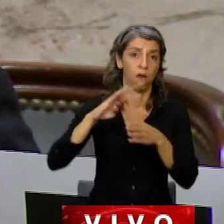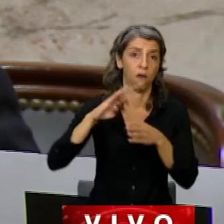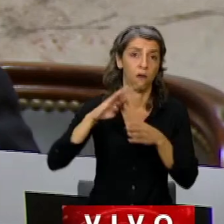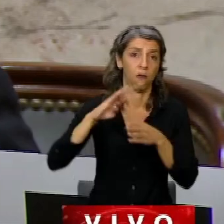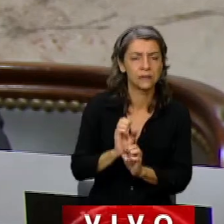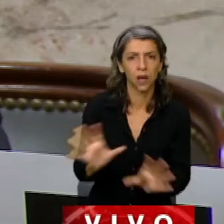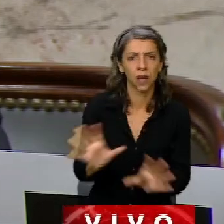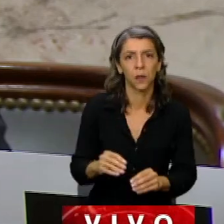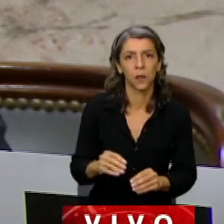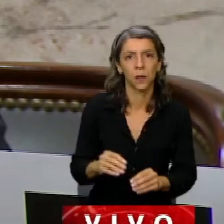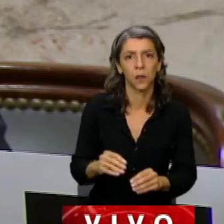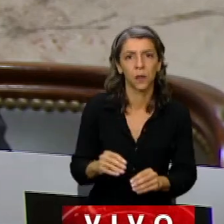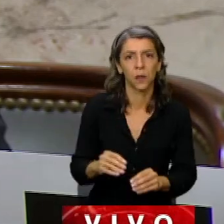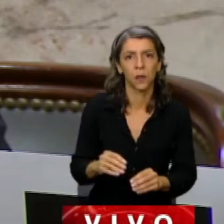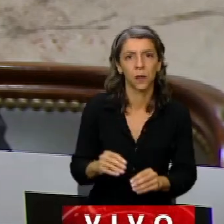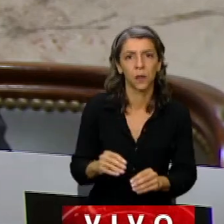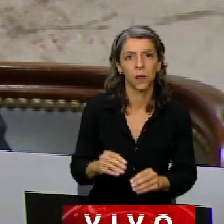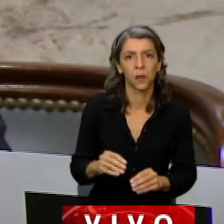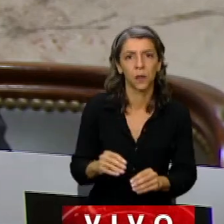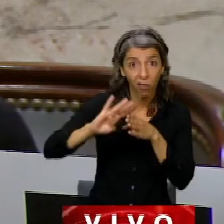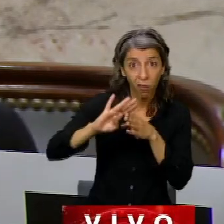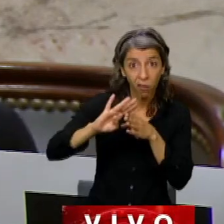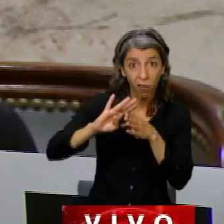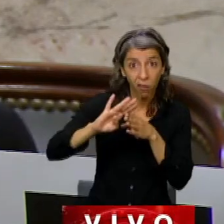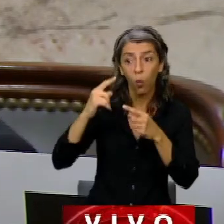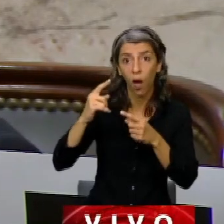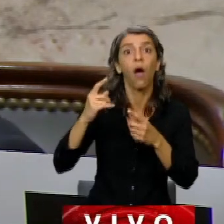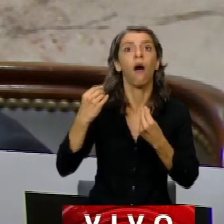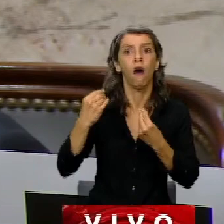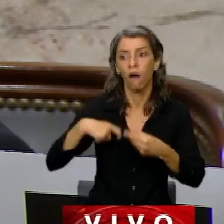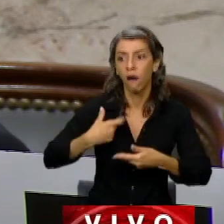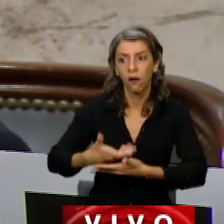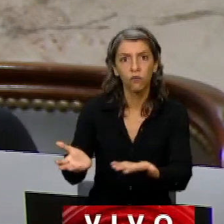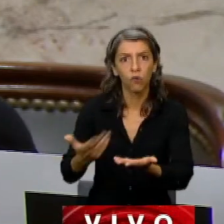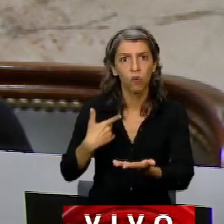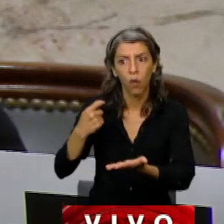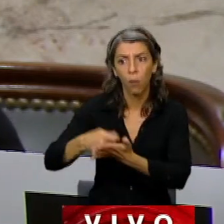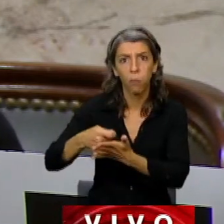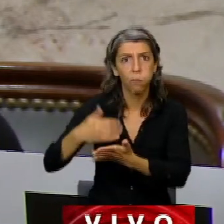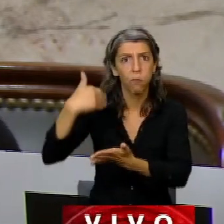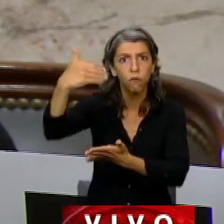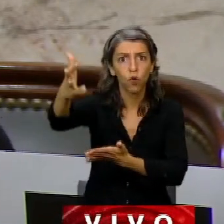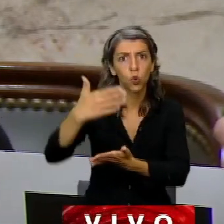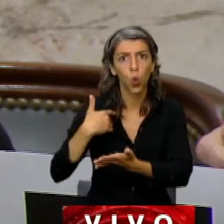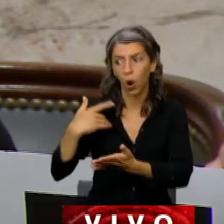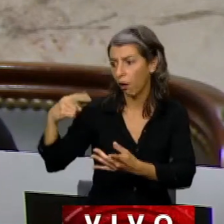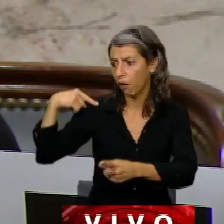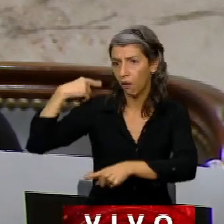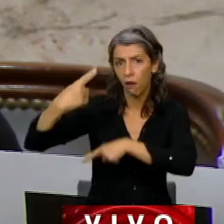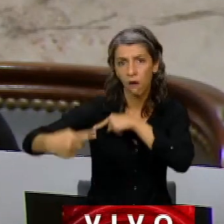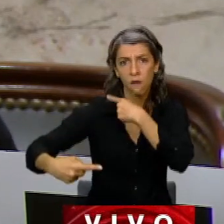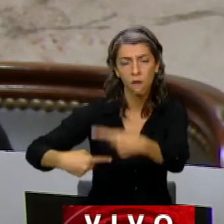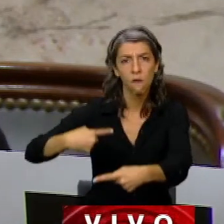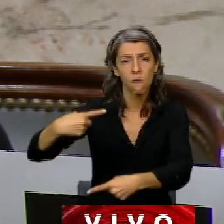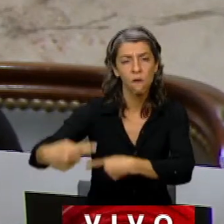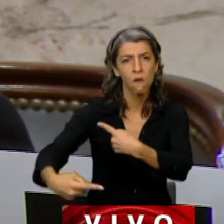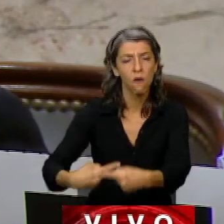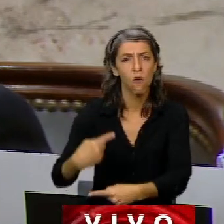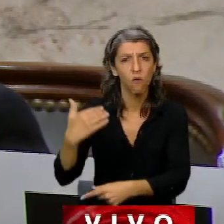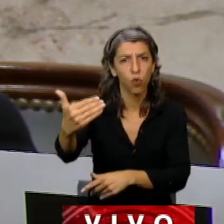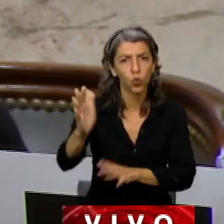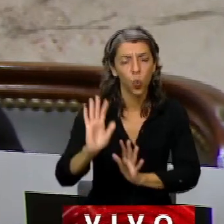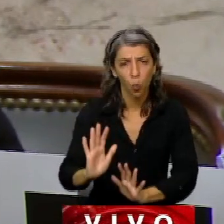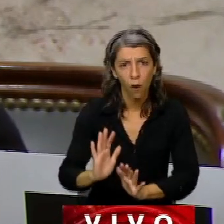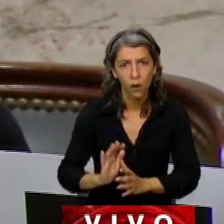cargarle la fiesta de las generaciones presentes a todas las generaciones futuras, algo